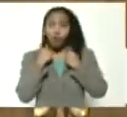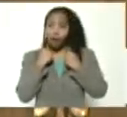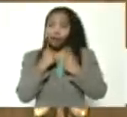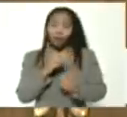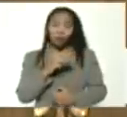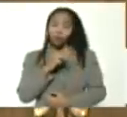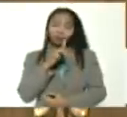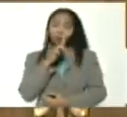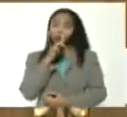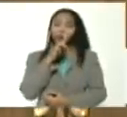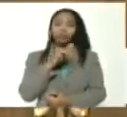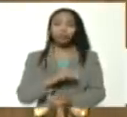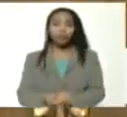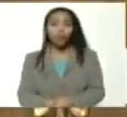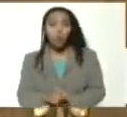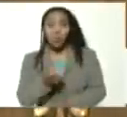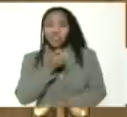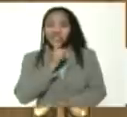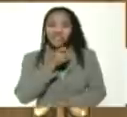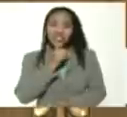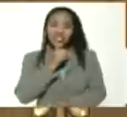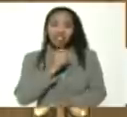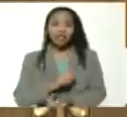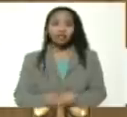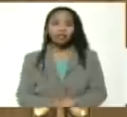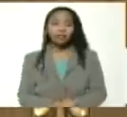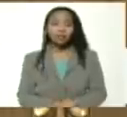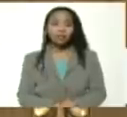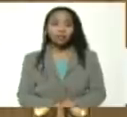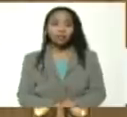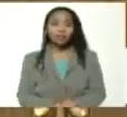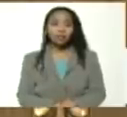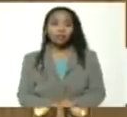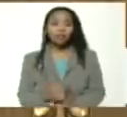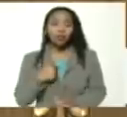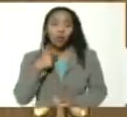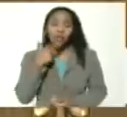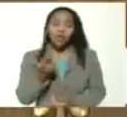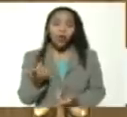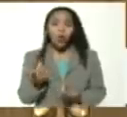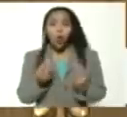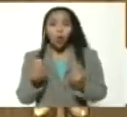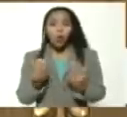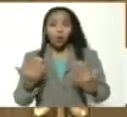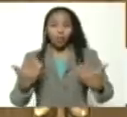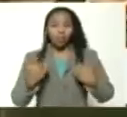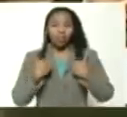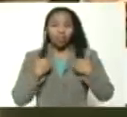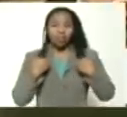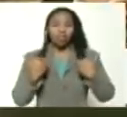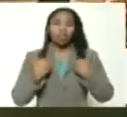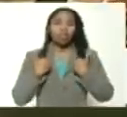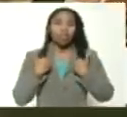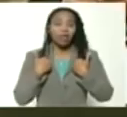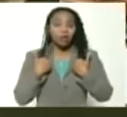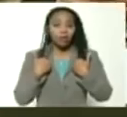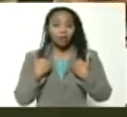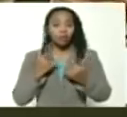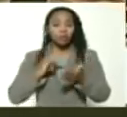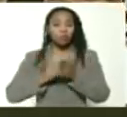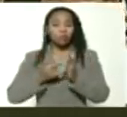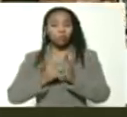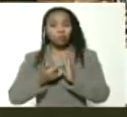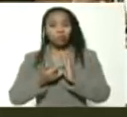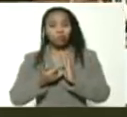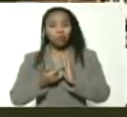terrible, yo diría muchas veces lo sacrificado que ha significado diariamente